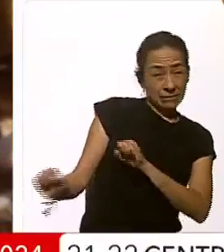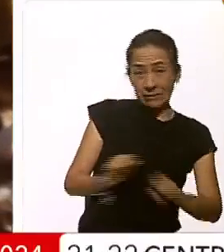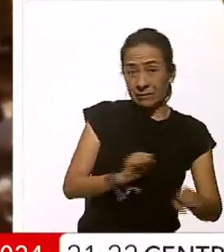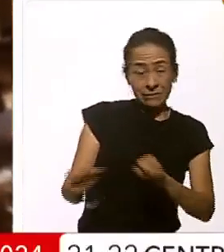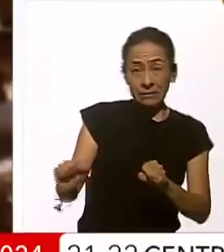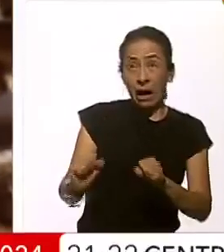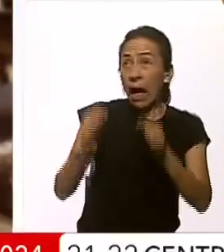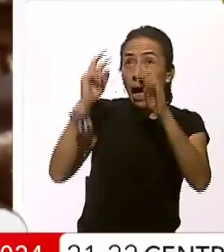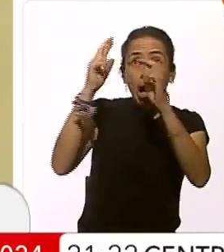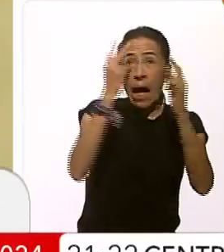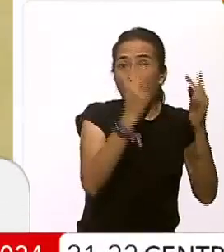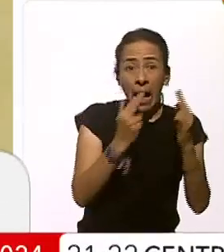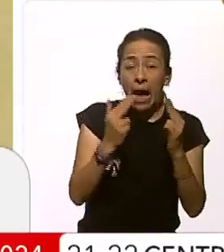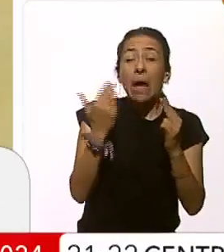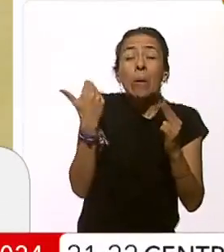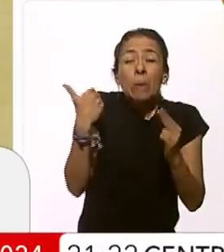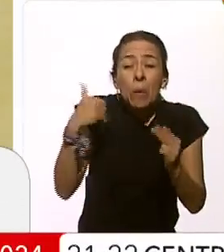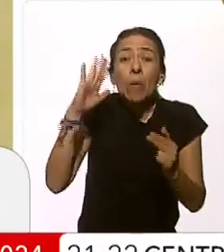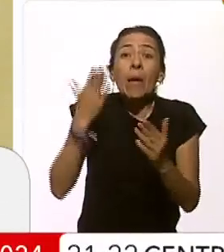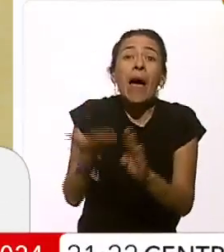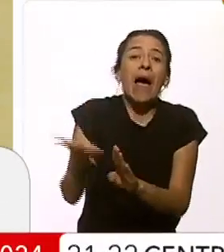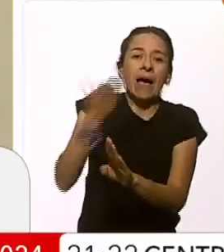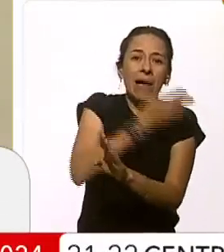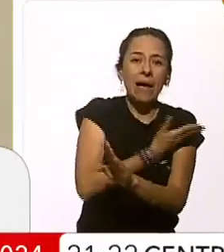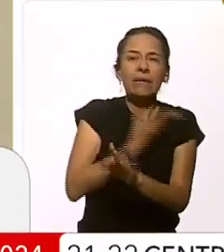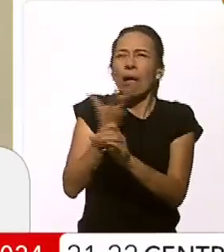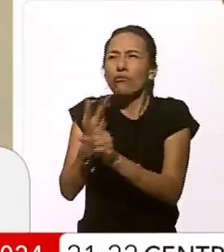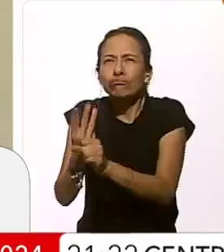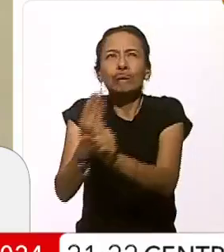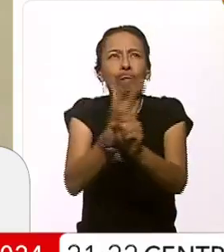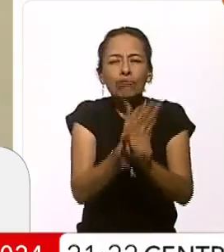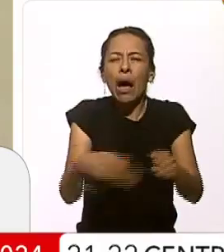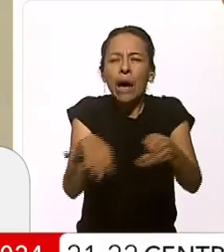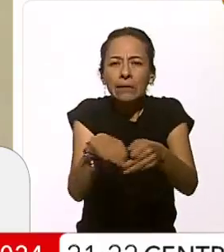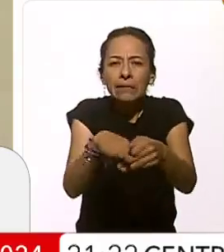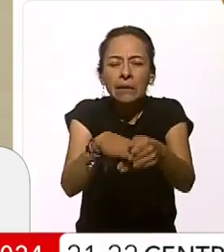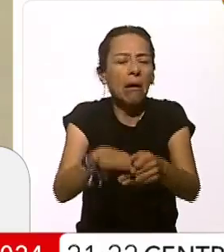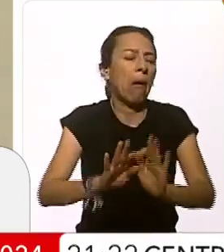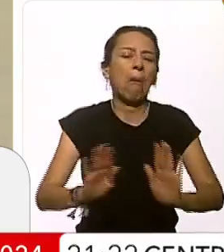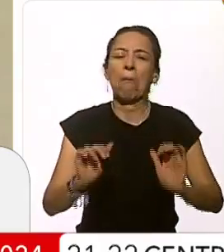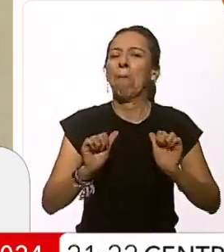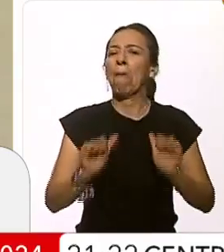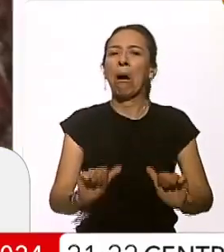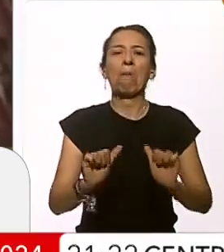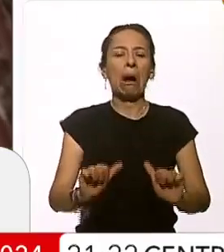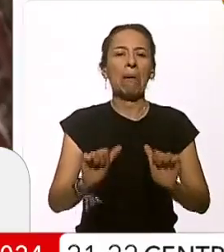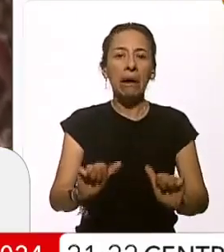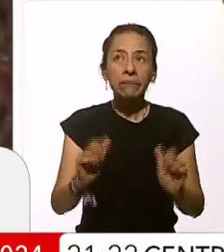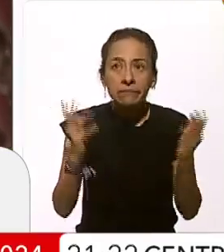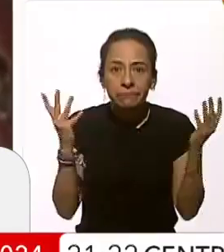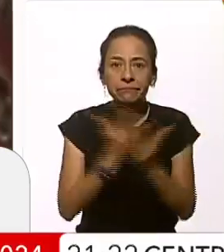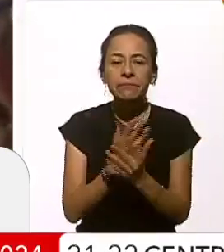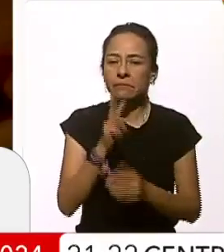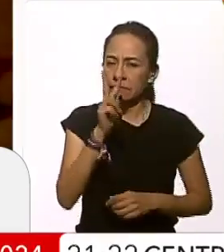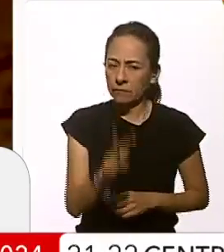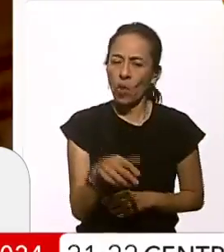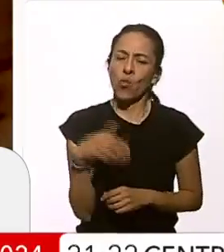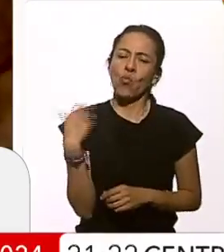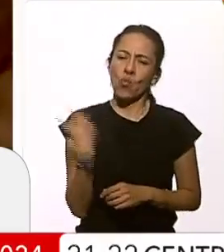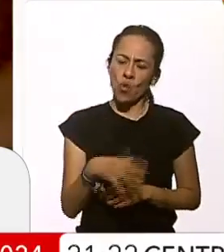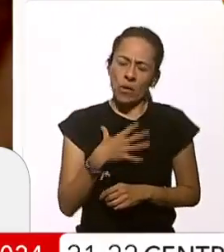dado mantenimiento a estos inmuebles. Entonces, esto es una lección muy dura, muy dolorosa, pero